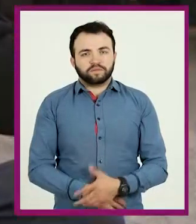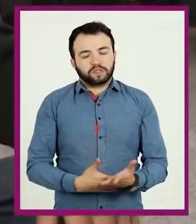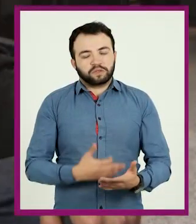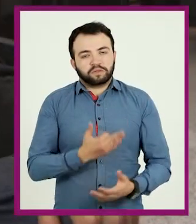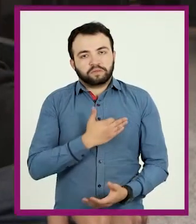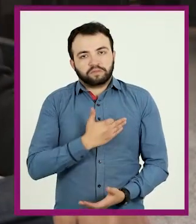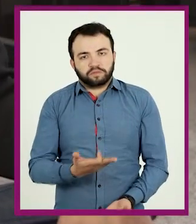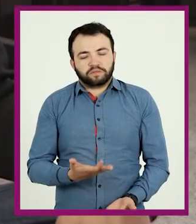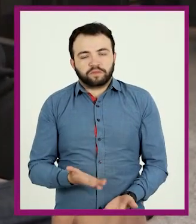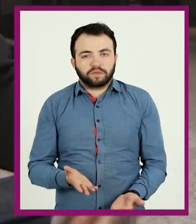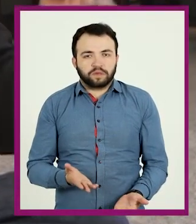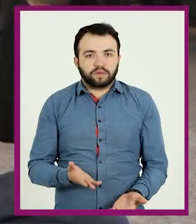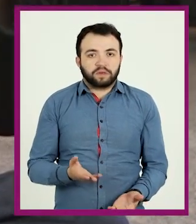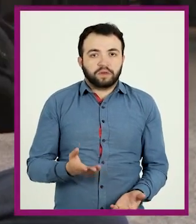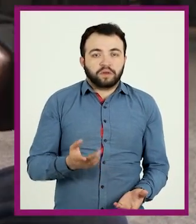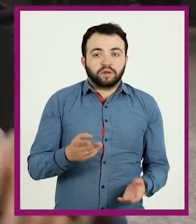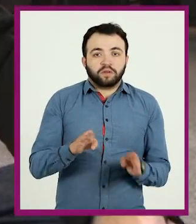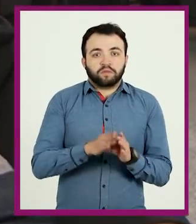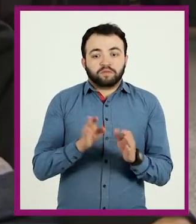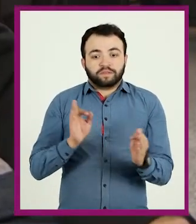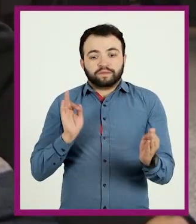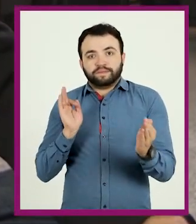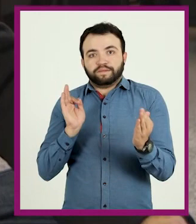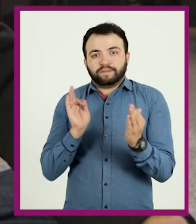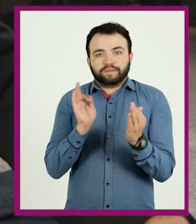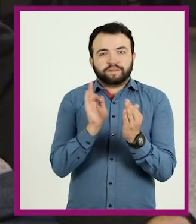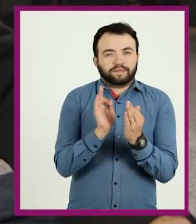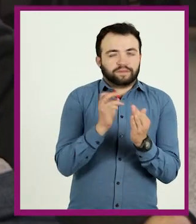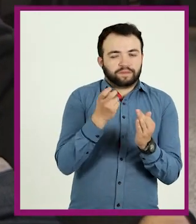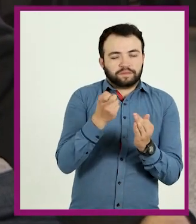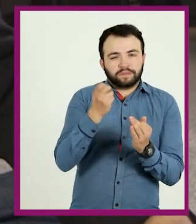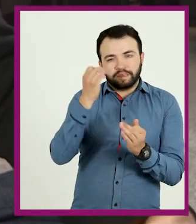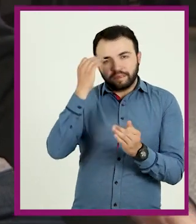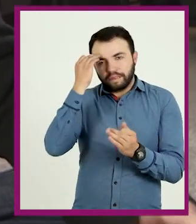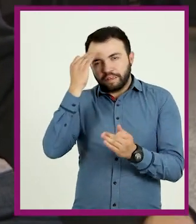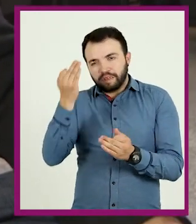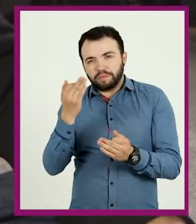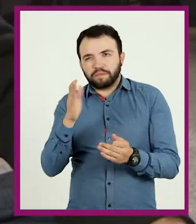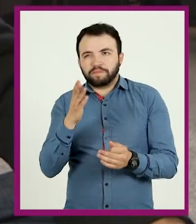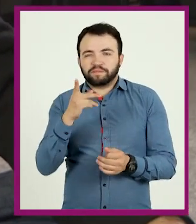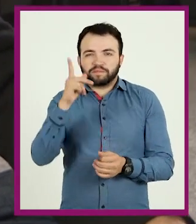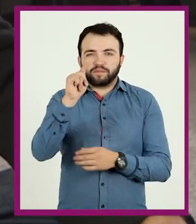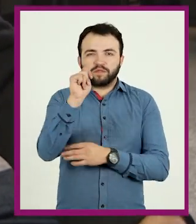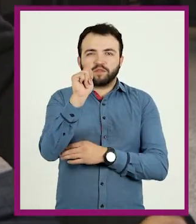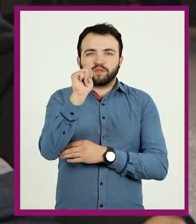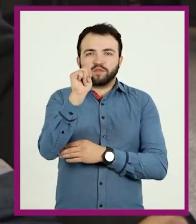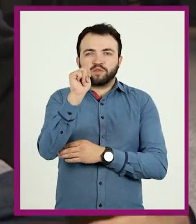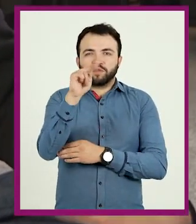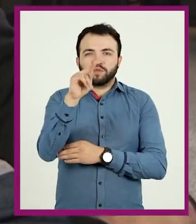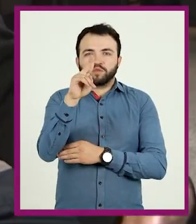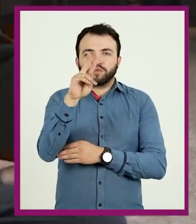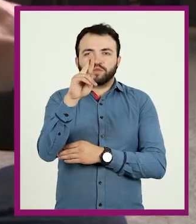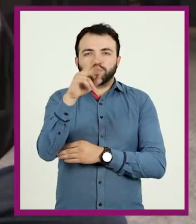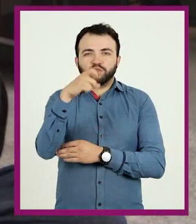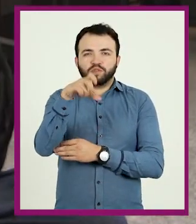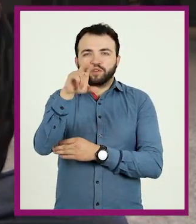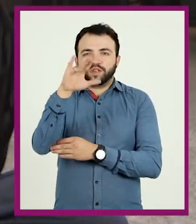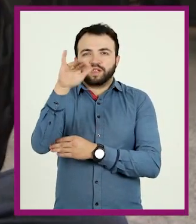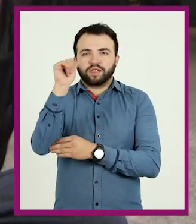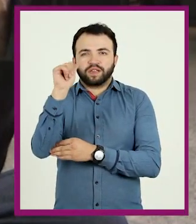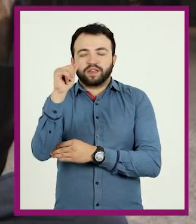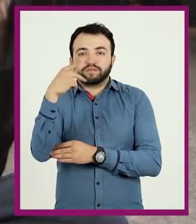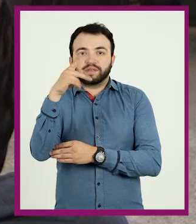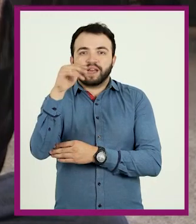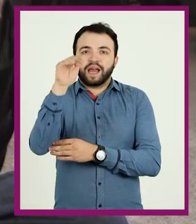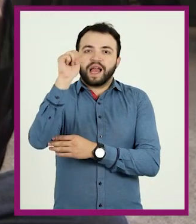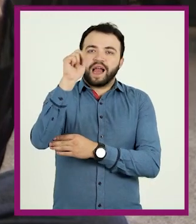Pero bueno, además ya en torno mucho más cerca de estos tiempos surgió, por ejemplo, en Turquía el arabesque, que digamos